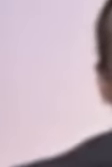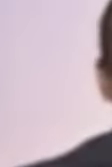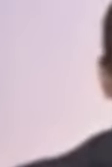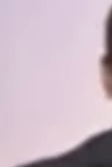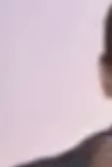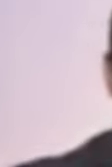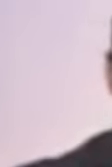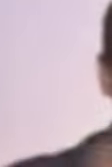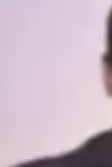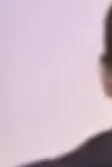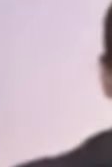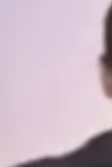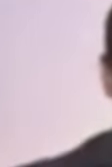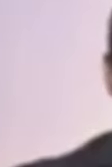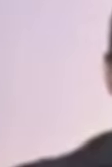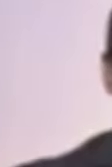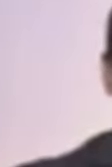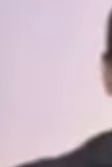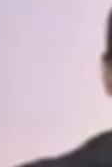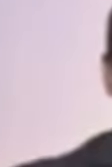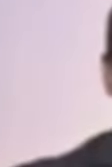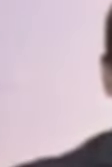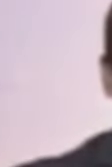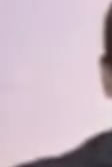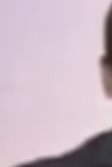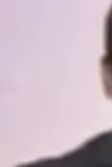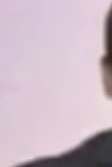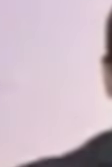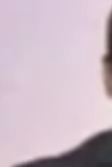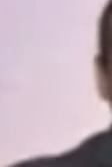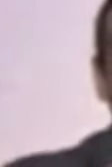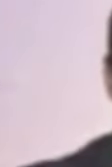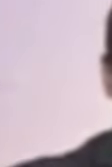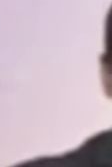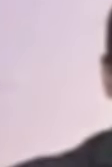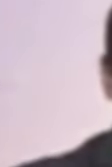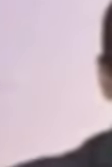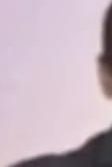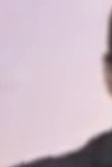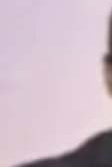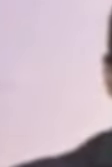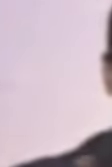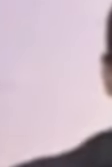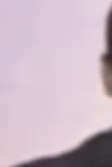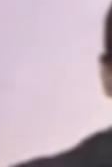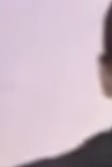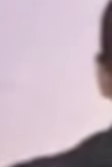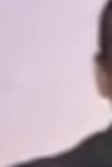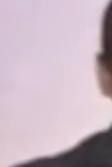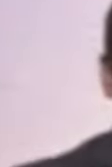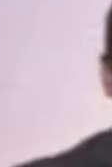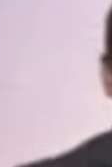Organícense, hermanos, democrática y pacíficamente. Resistan con toda su fuerza de voluntad y con vuestro corazón en mano.